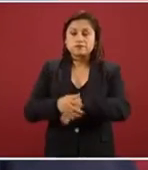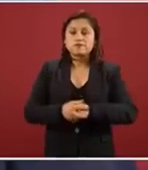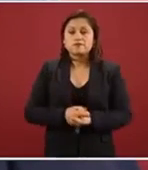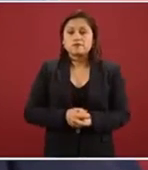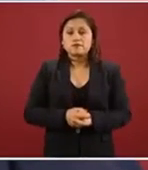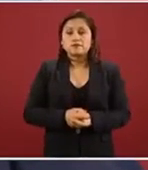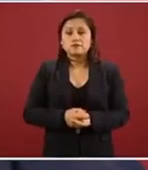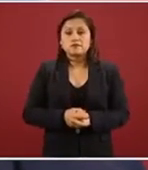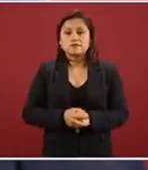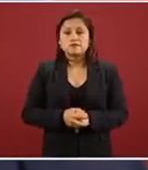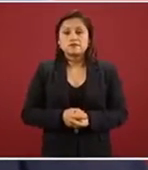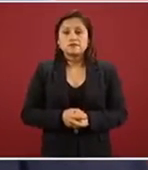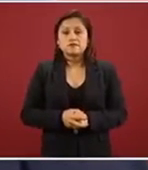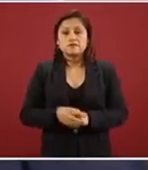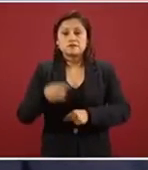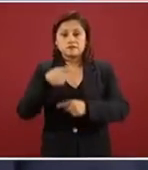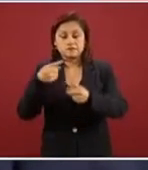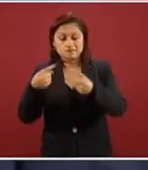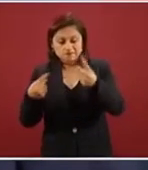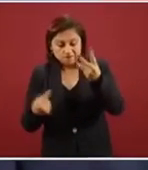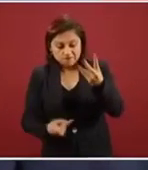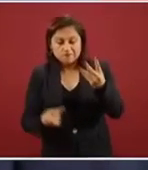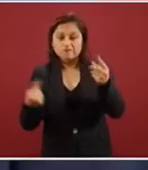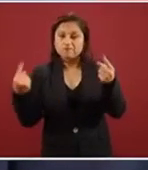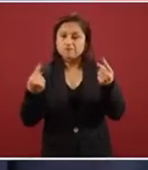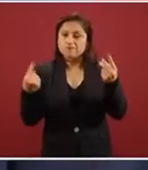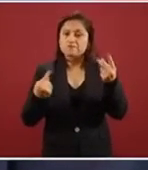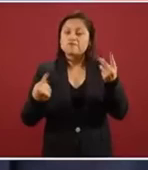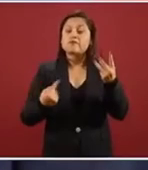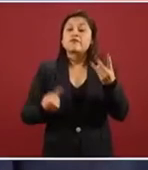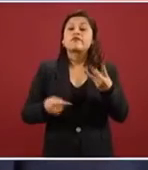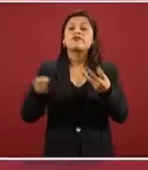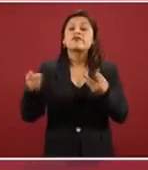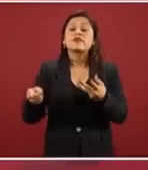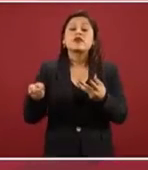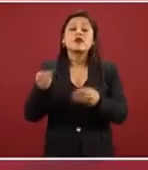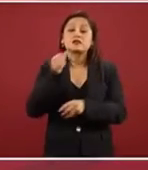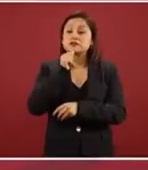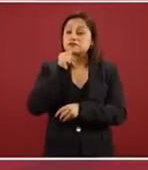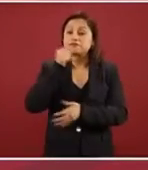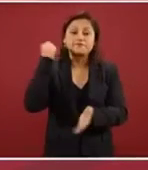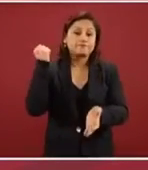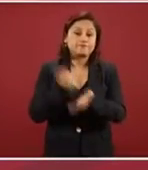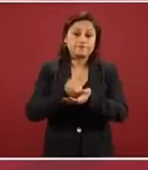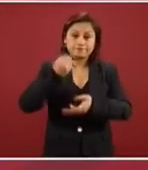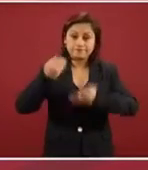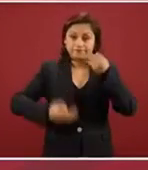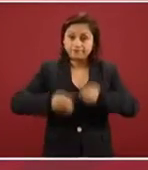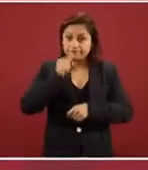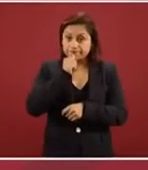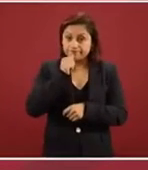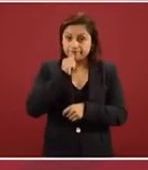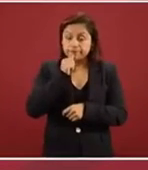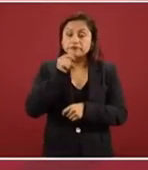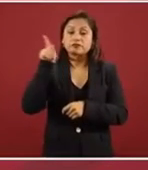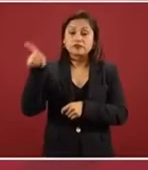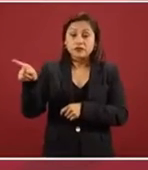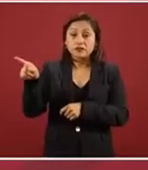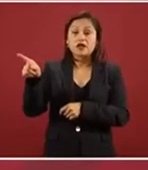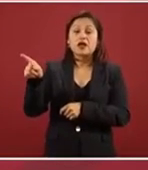en donde no se han dictado sentencias. Todo eso lo está